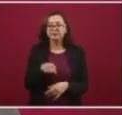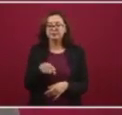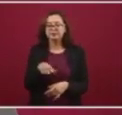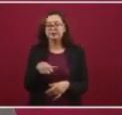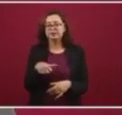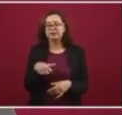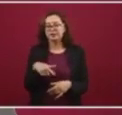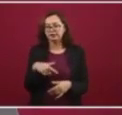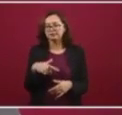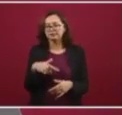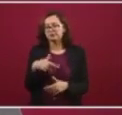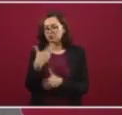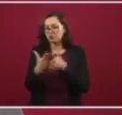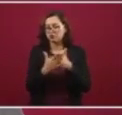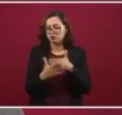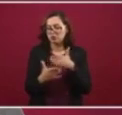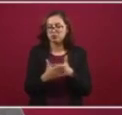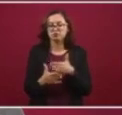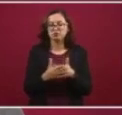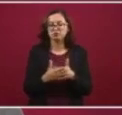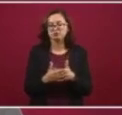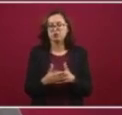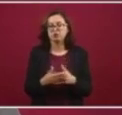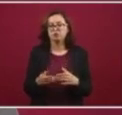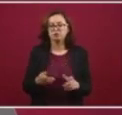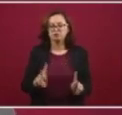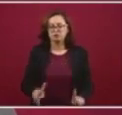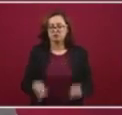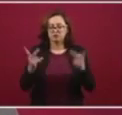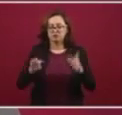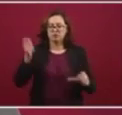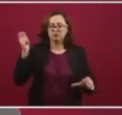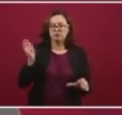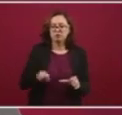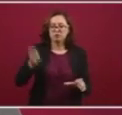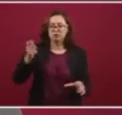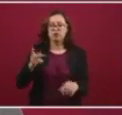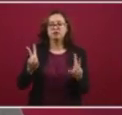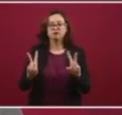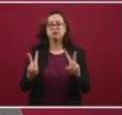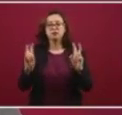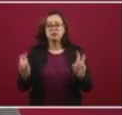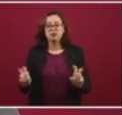próxima subasta, que van a ser alhajas.